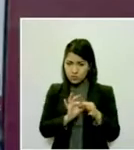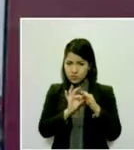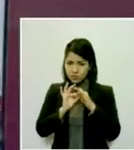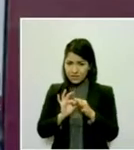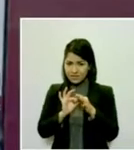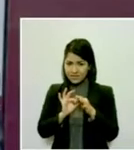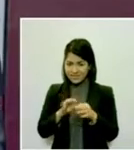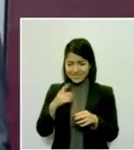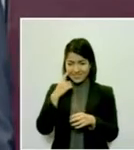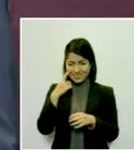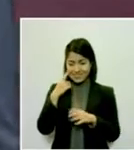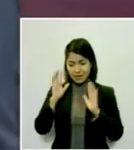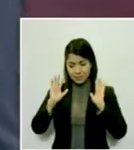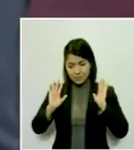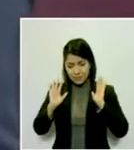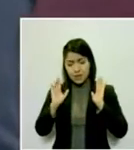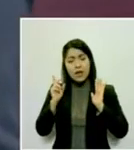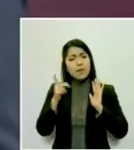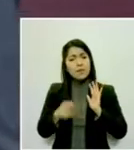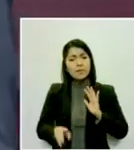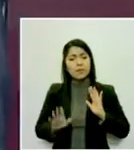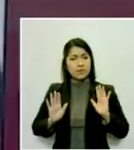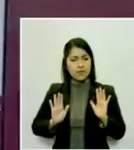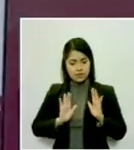así es muy técnico? Bueno, entonces,